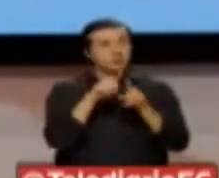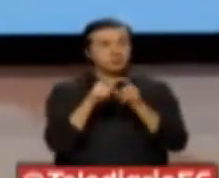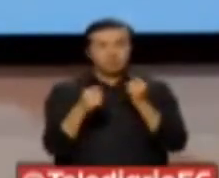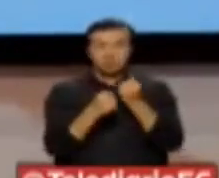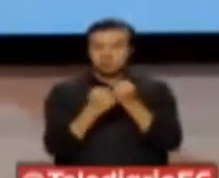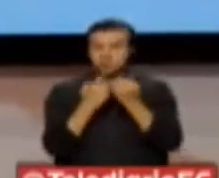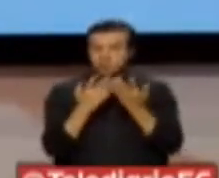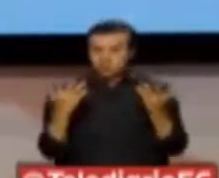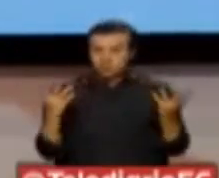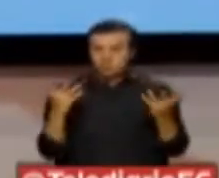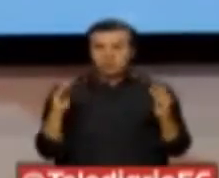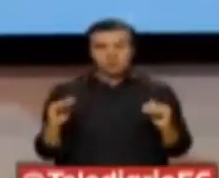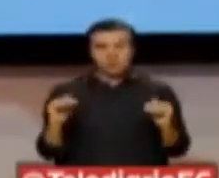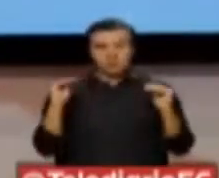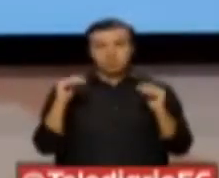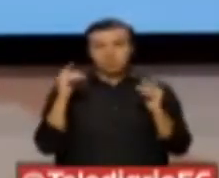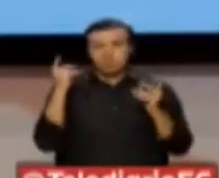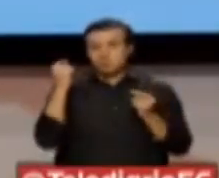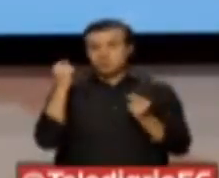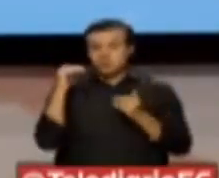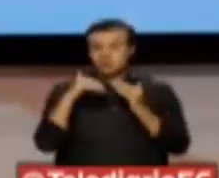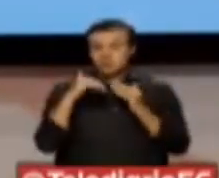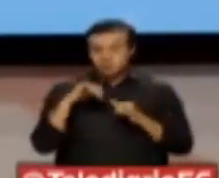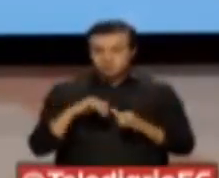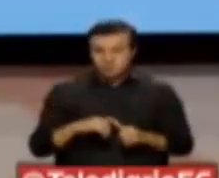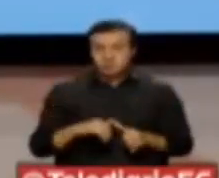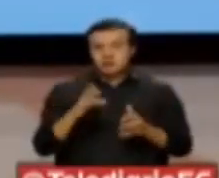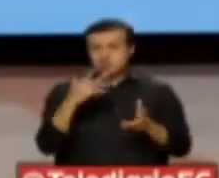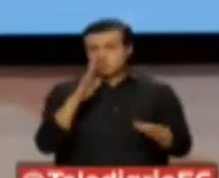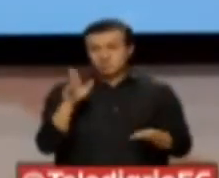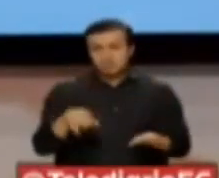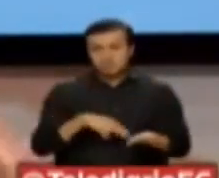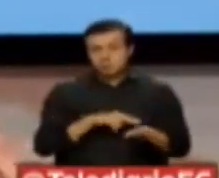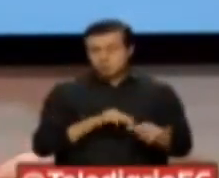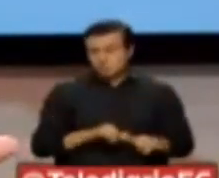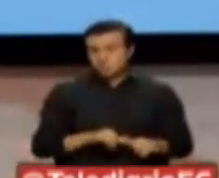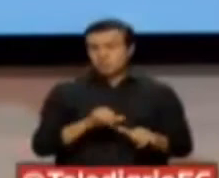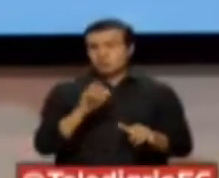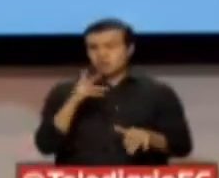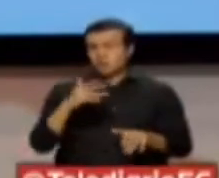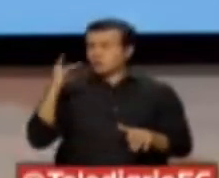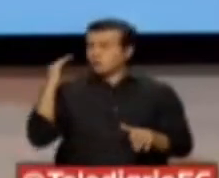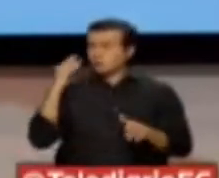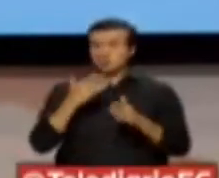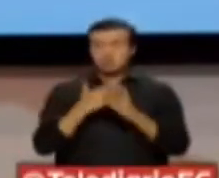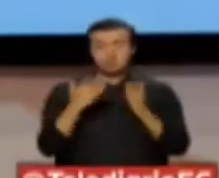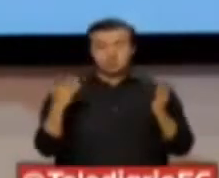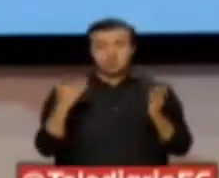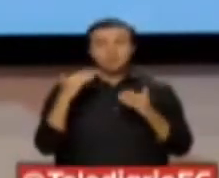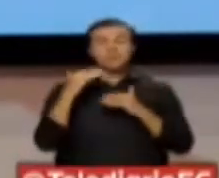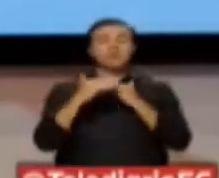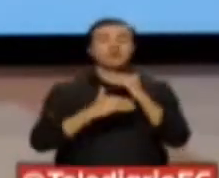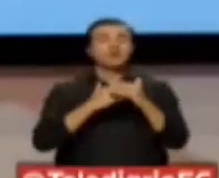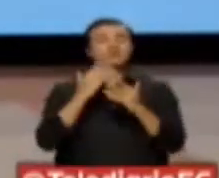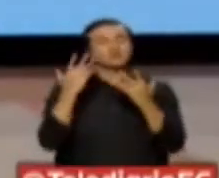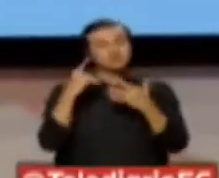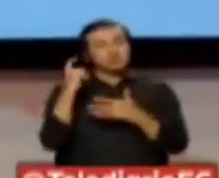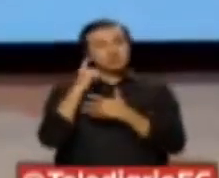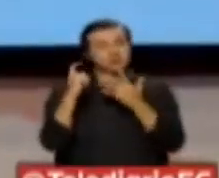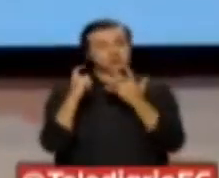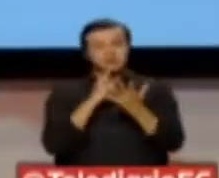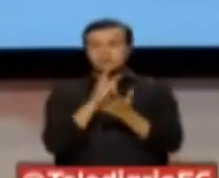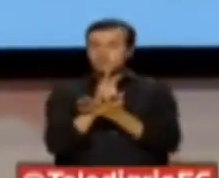hablemos de titularizar flujos futuros que se hacen normalmente proyecto y se ha hecho en el pasado pero son procesos que ya hay que